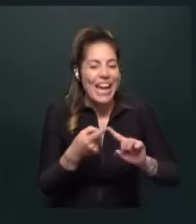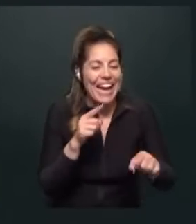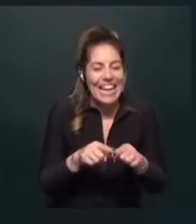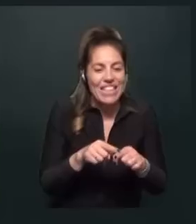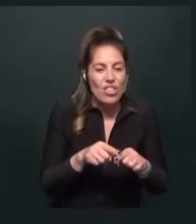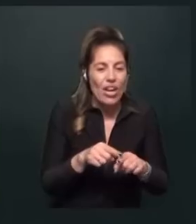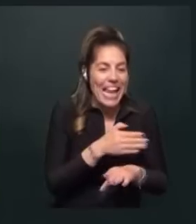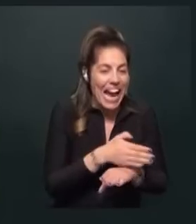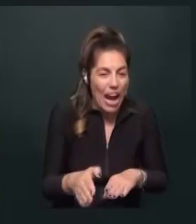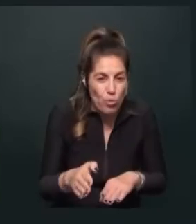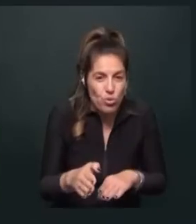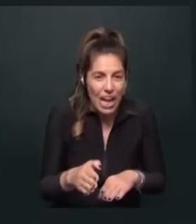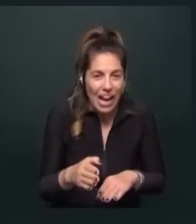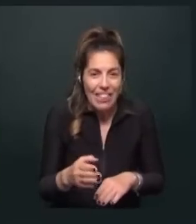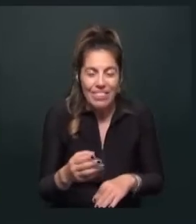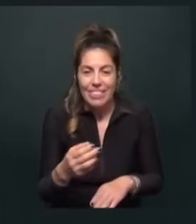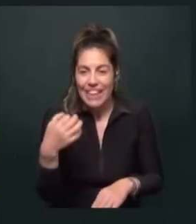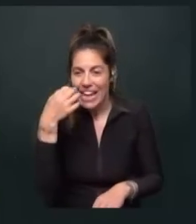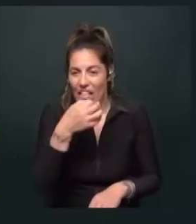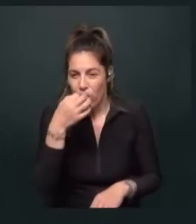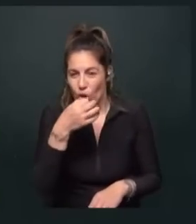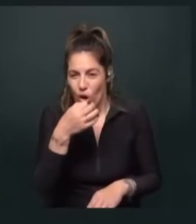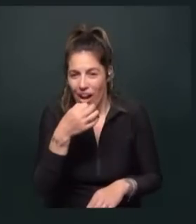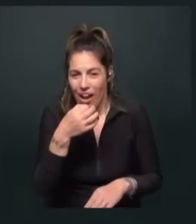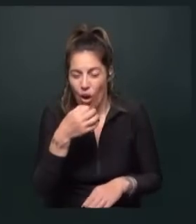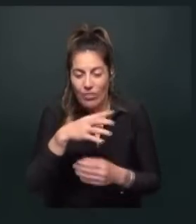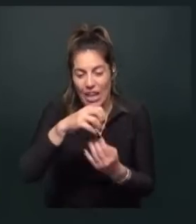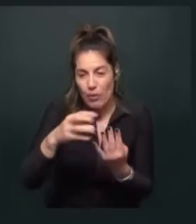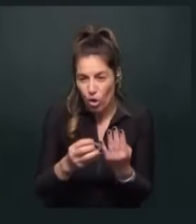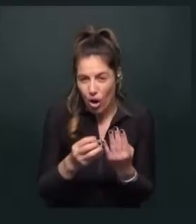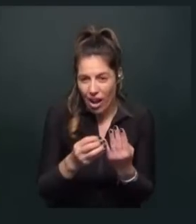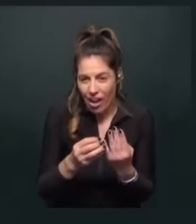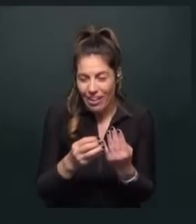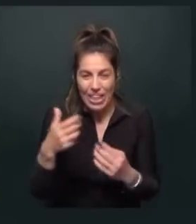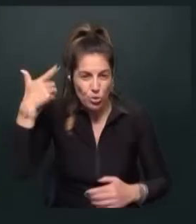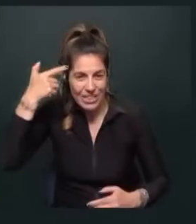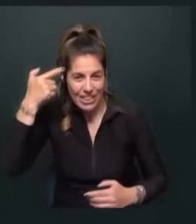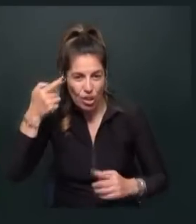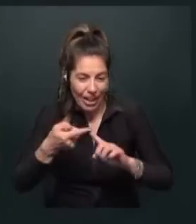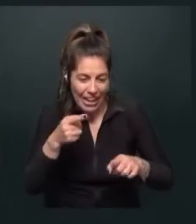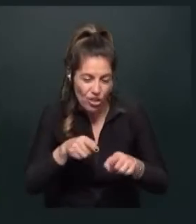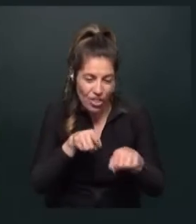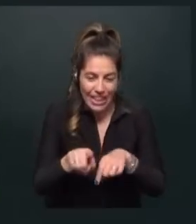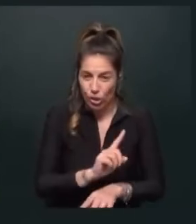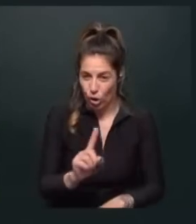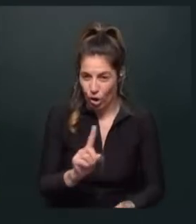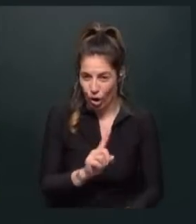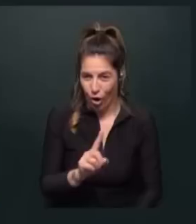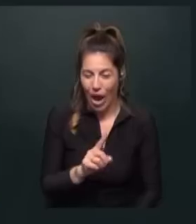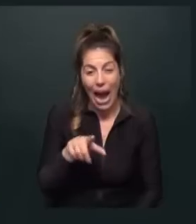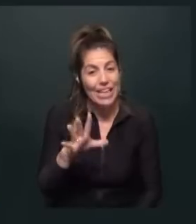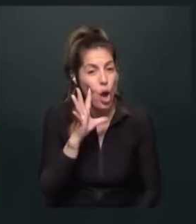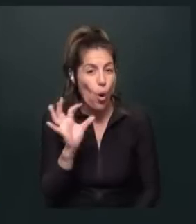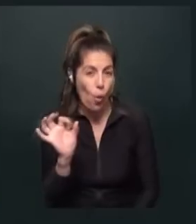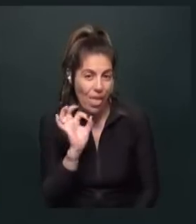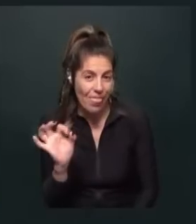causalidad directa entre el consumo de marihuana por ejemplo y el suicidio ahí hay que tener un poquito más de cuidado y sobre